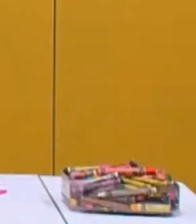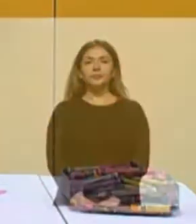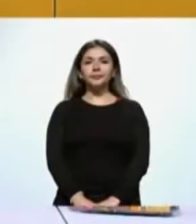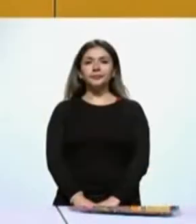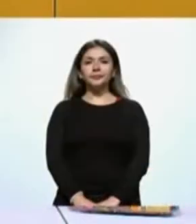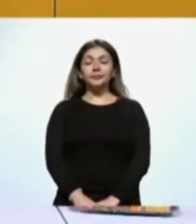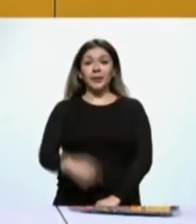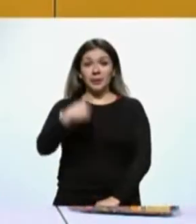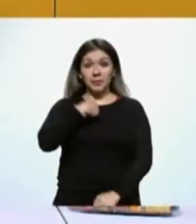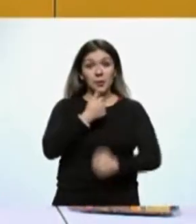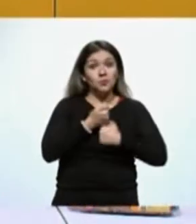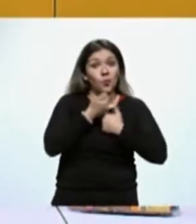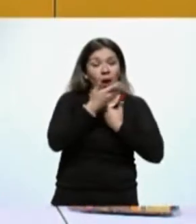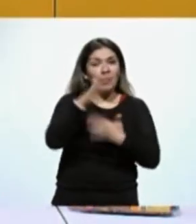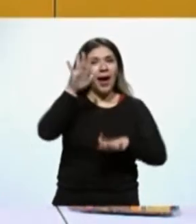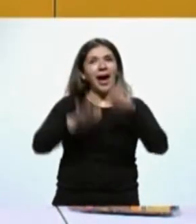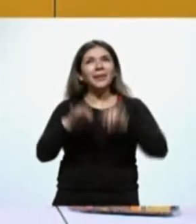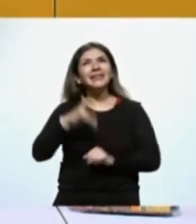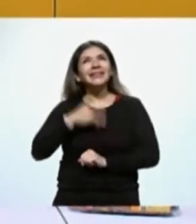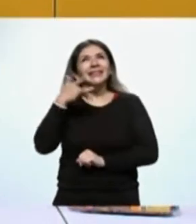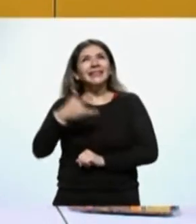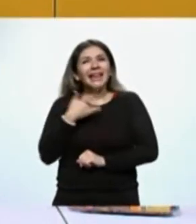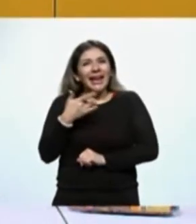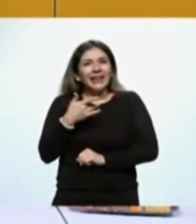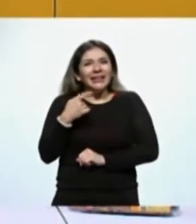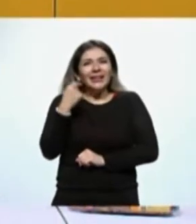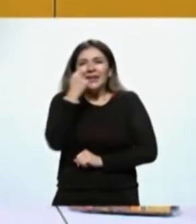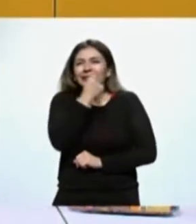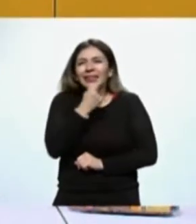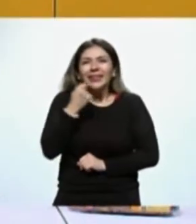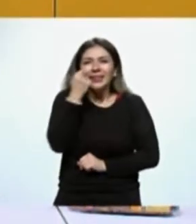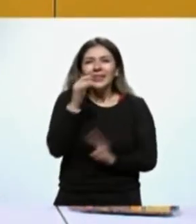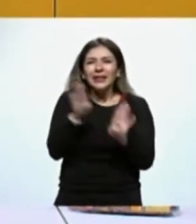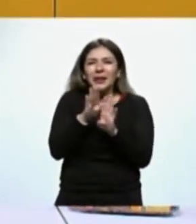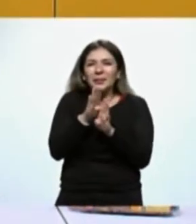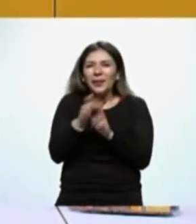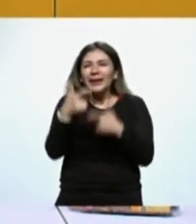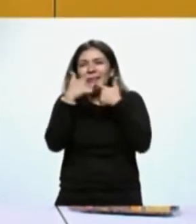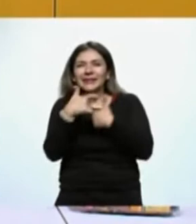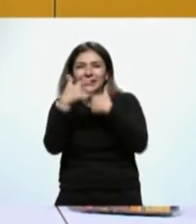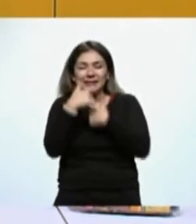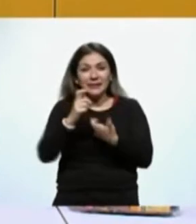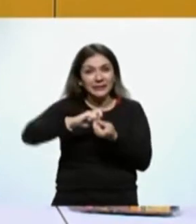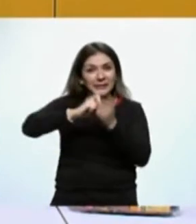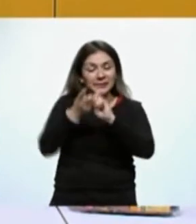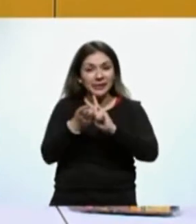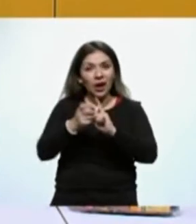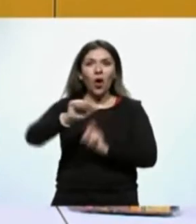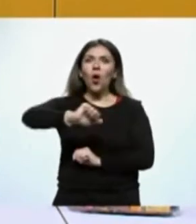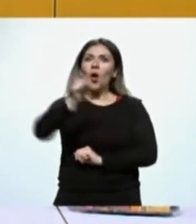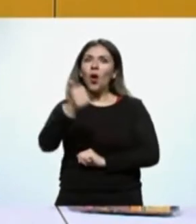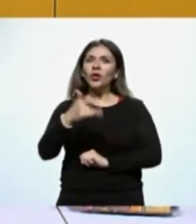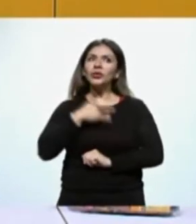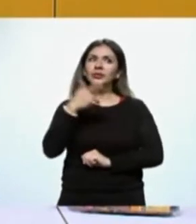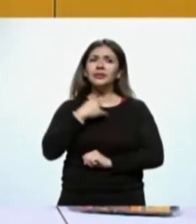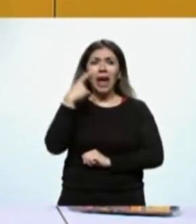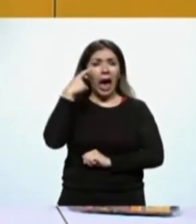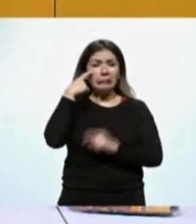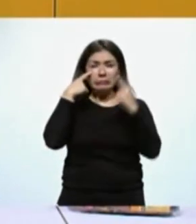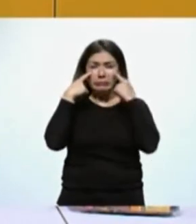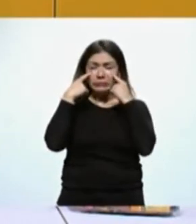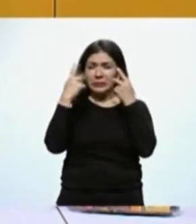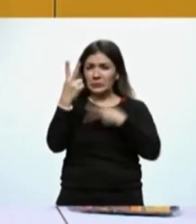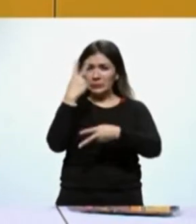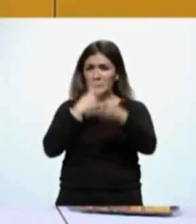A mí los poemas a veces me hacen sentir cosquillitas aquí en mi lengua y me dan ganas de reír. Y otras me dan cosquillitas en los ojos